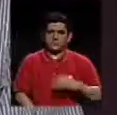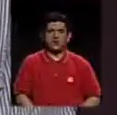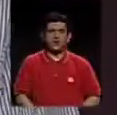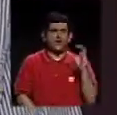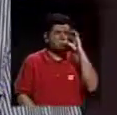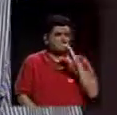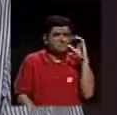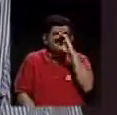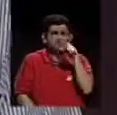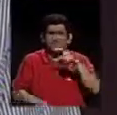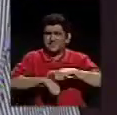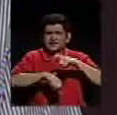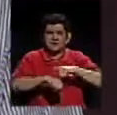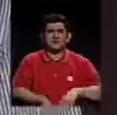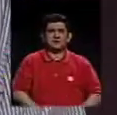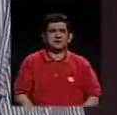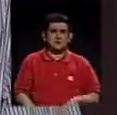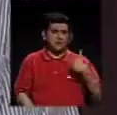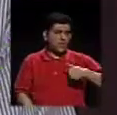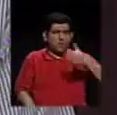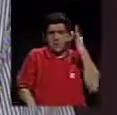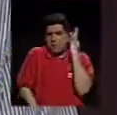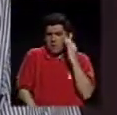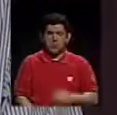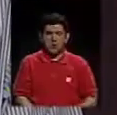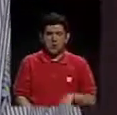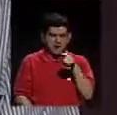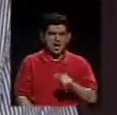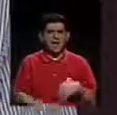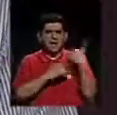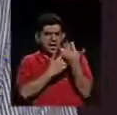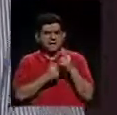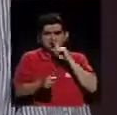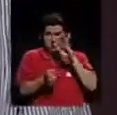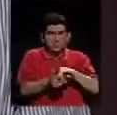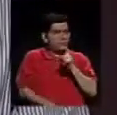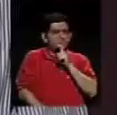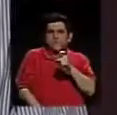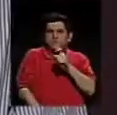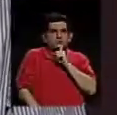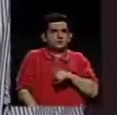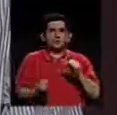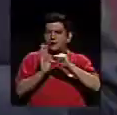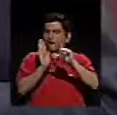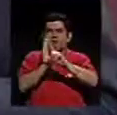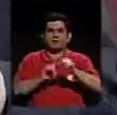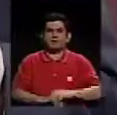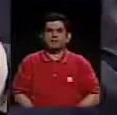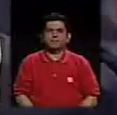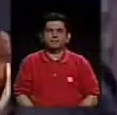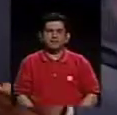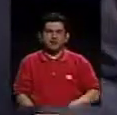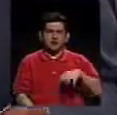la búsqueda de ese hombre o de esa mujer que va a llenar esas expectativas va a ser muy difícil para la Asamblea Legislativa. Don Fernando,